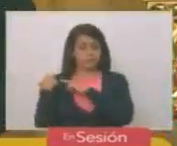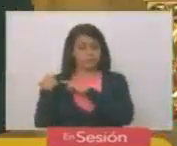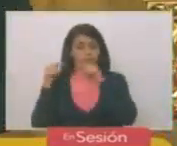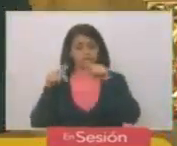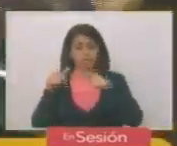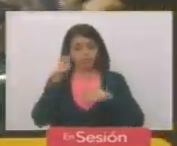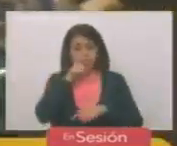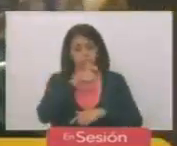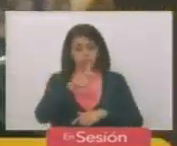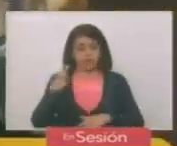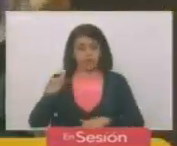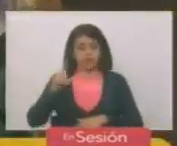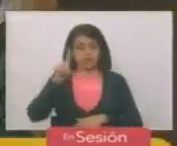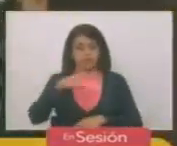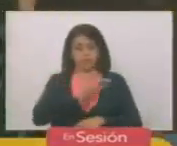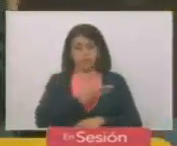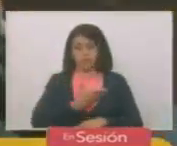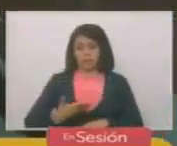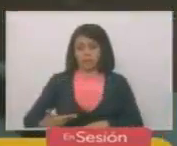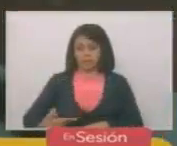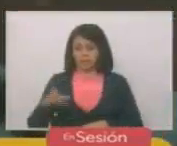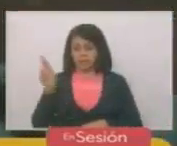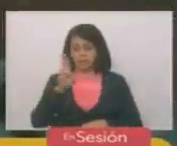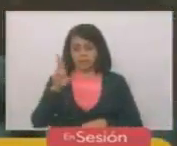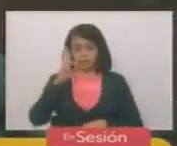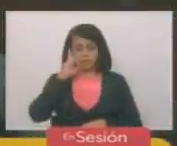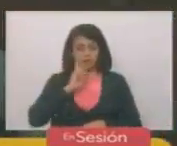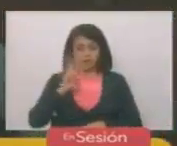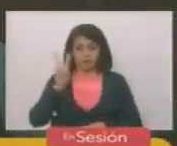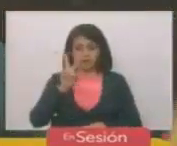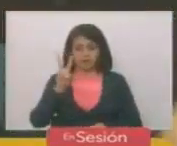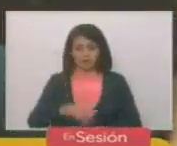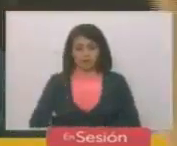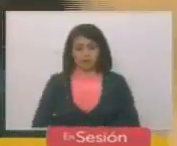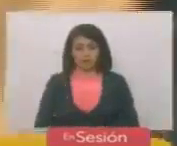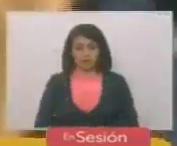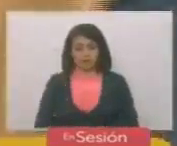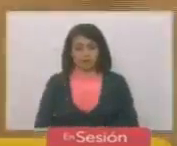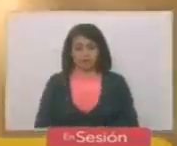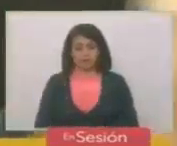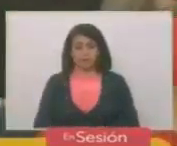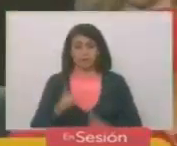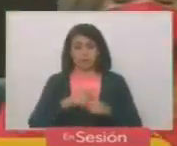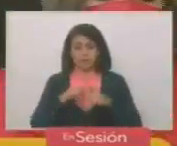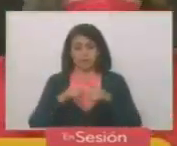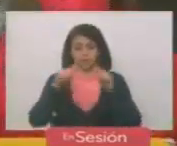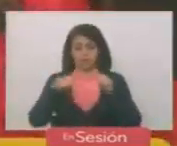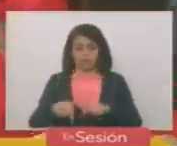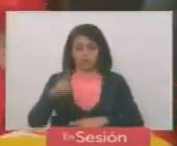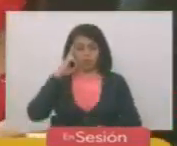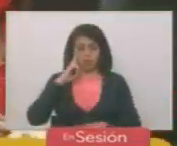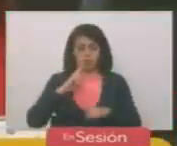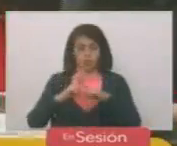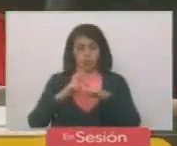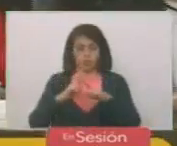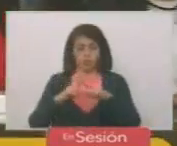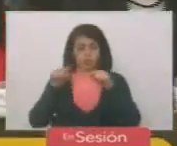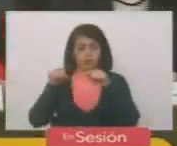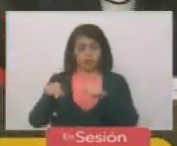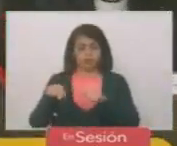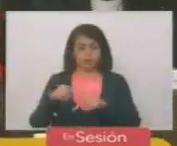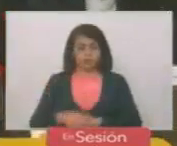del pueblo y del presidente de la República Bolivariana de Venezuela. Por lo tanto, este reconocimiento